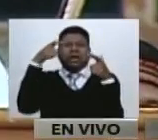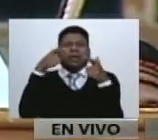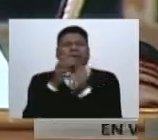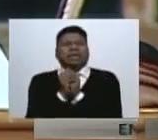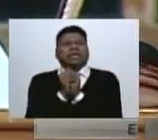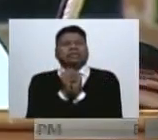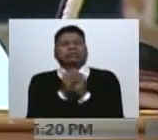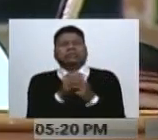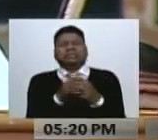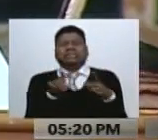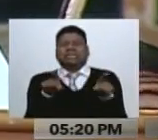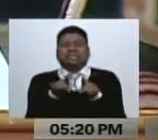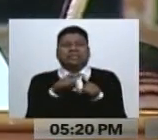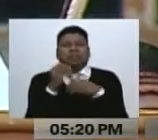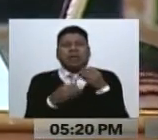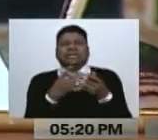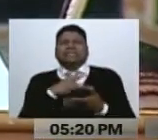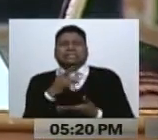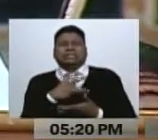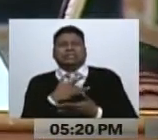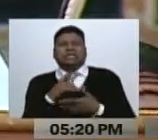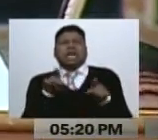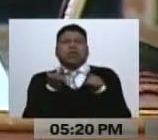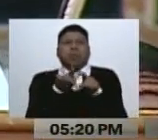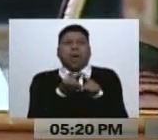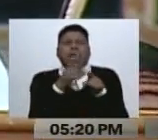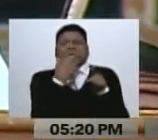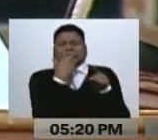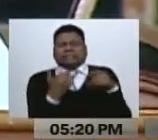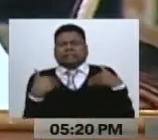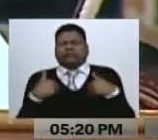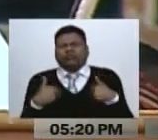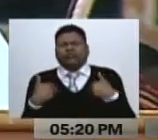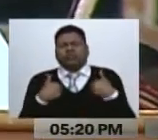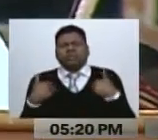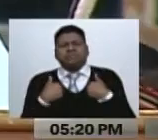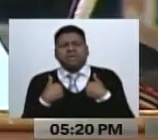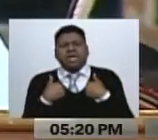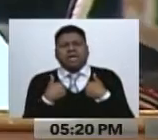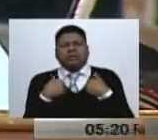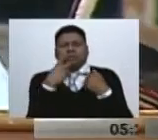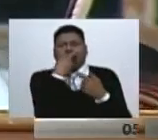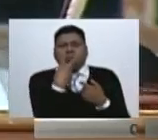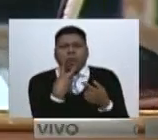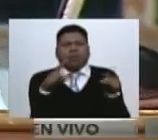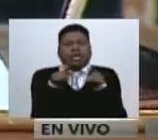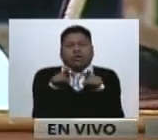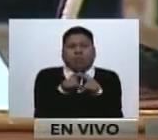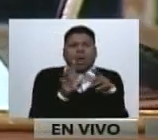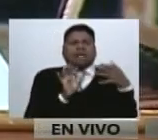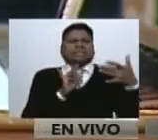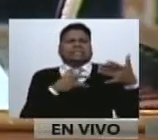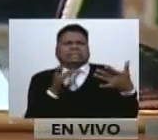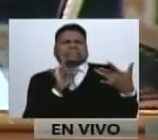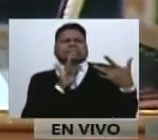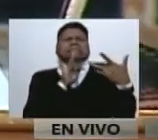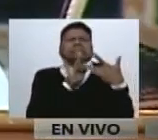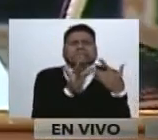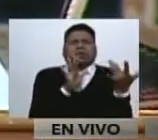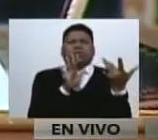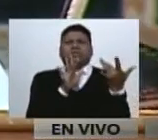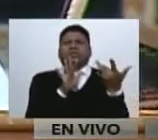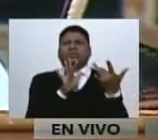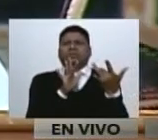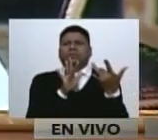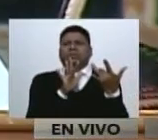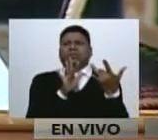nuestros sufrimientos, y por eso inventó tantas cosas, abriendo la historia para